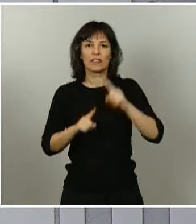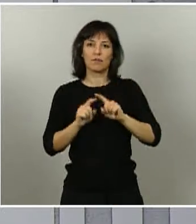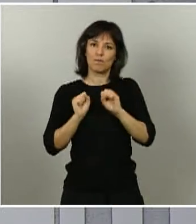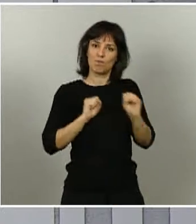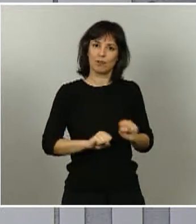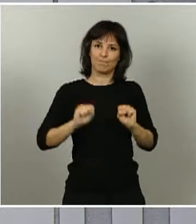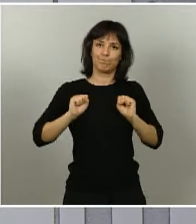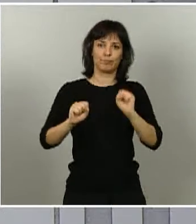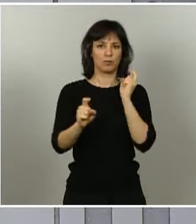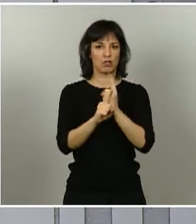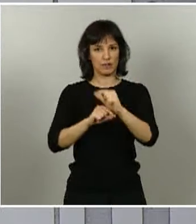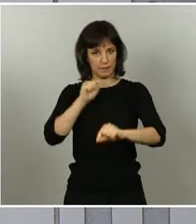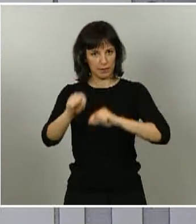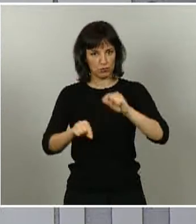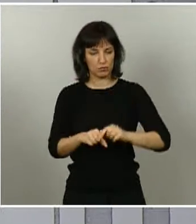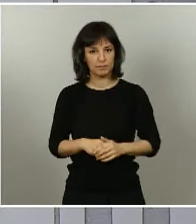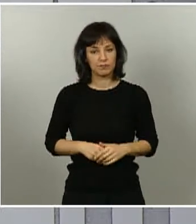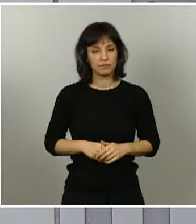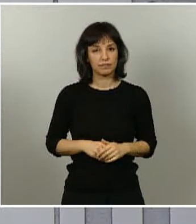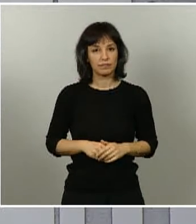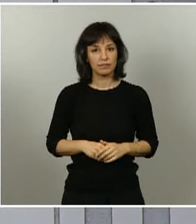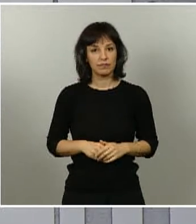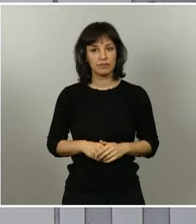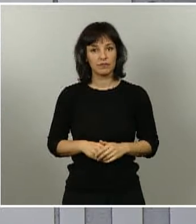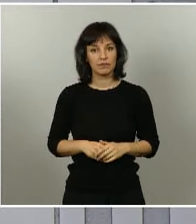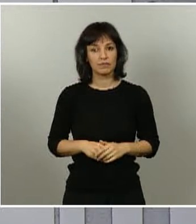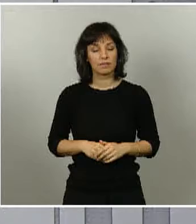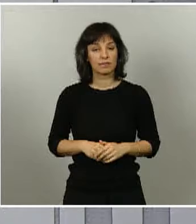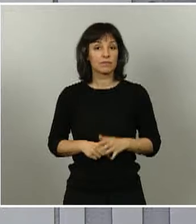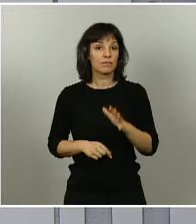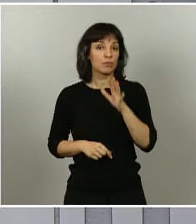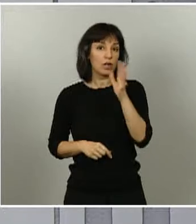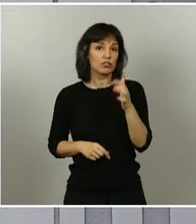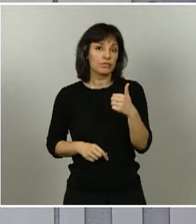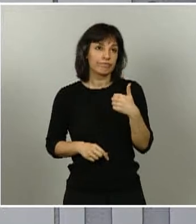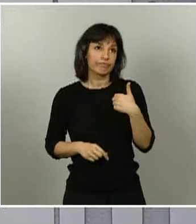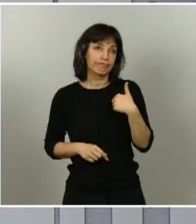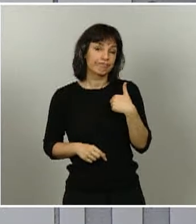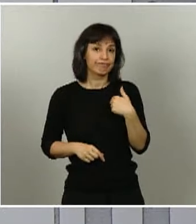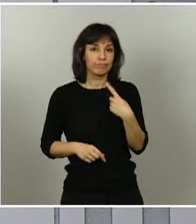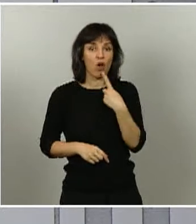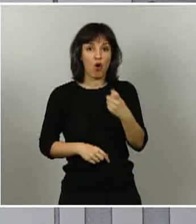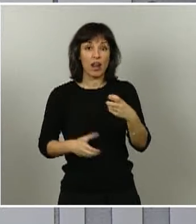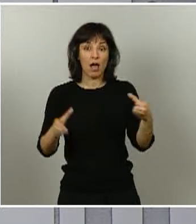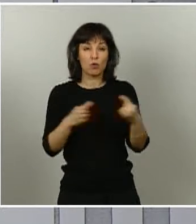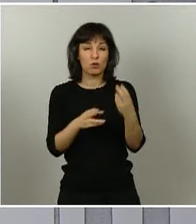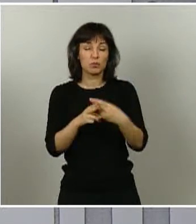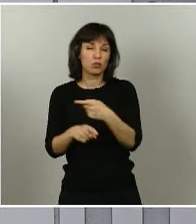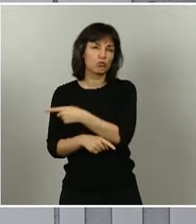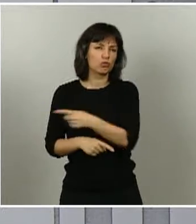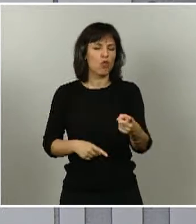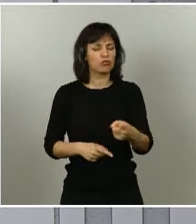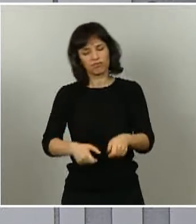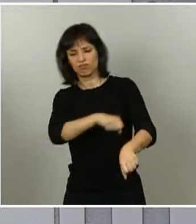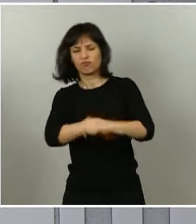virus. Por eso hubiéramos esperado que todas las fuerzas políticas hubieran arrimado el hombro, hubieran puesto de su parte,